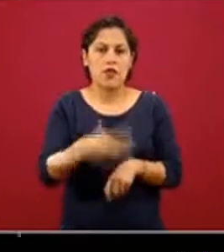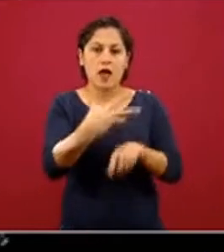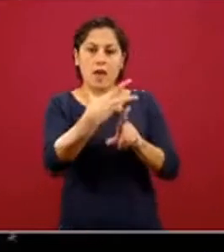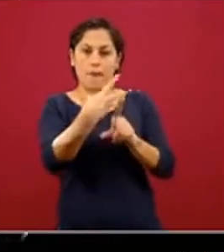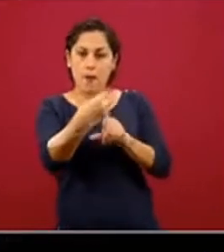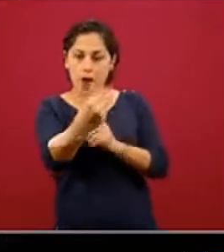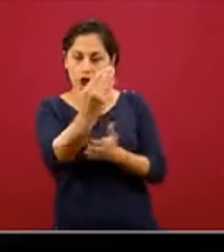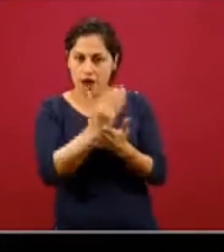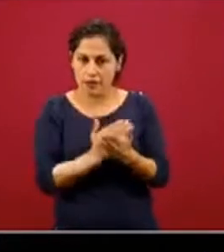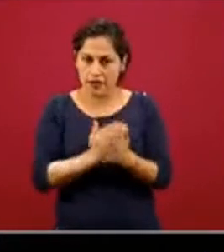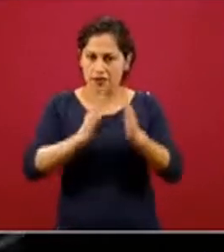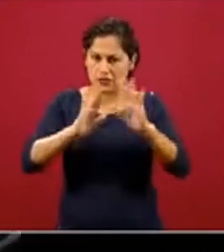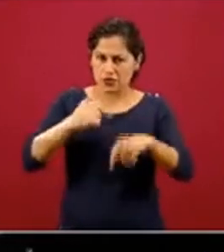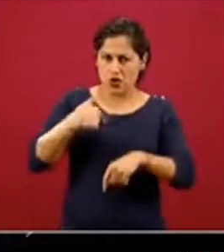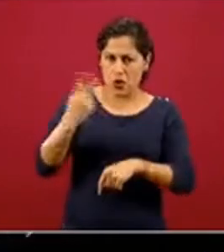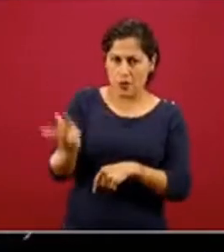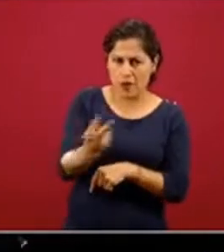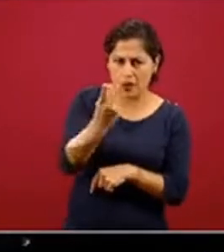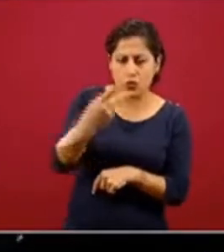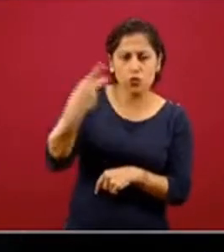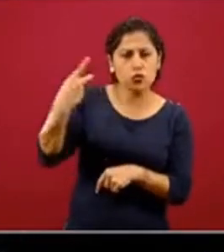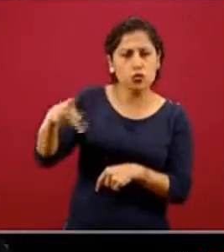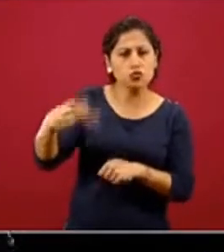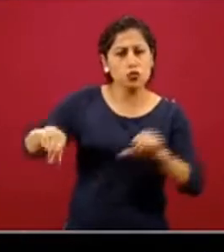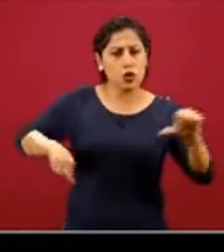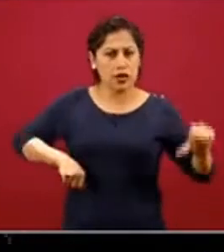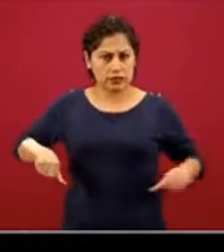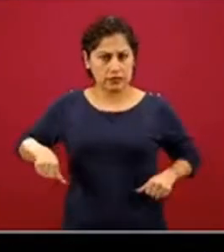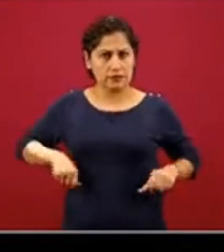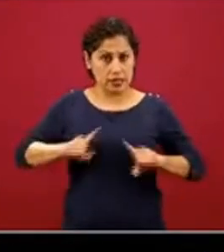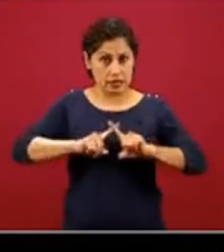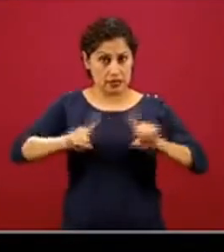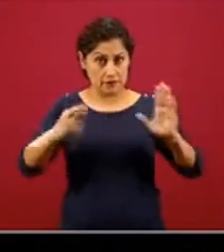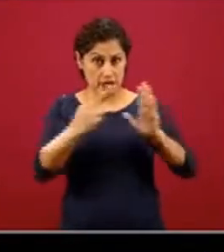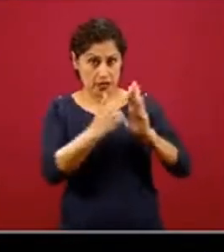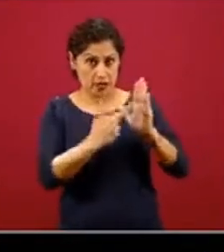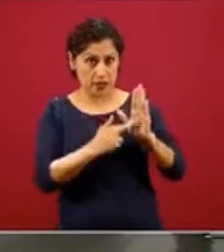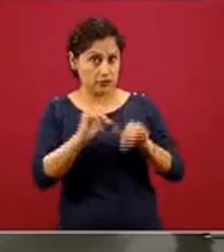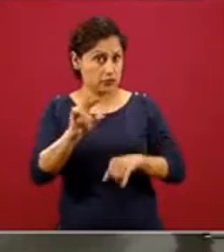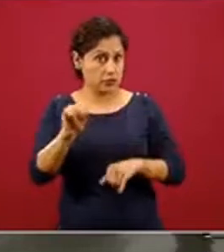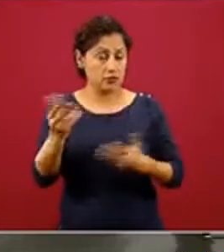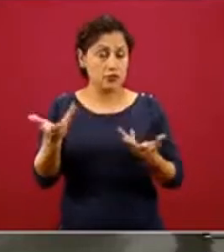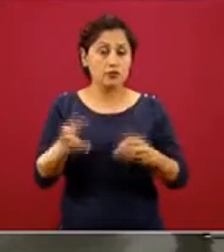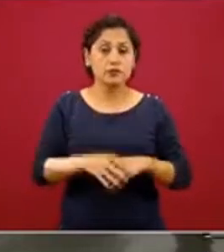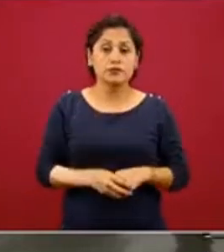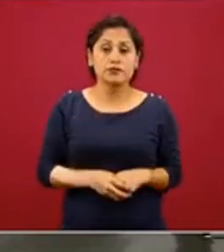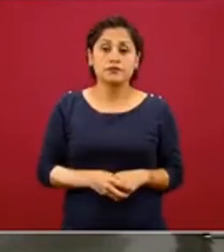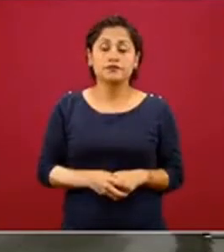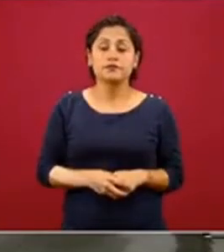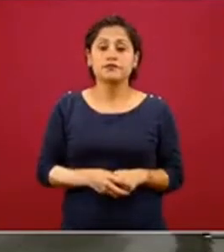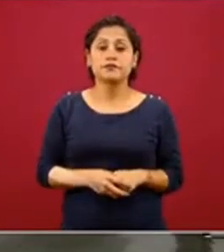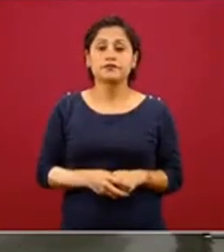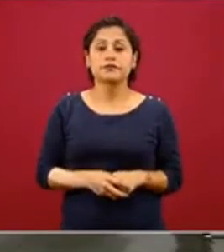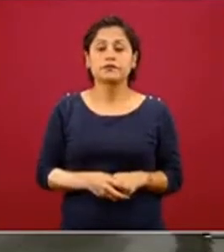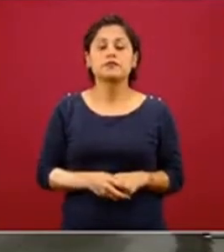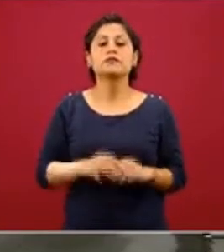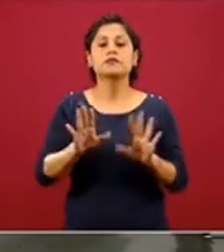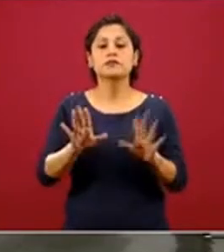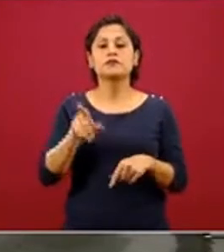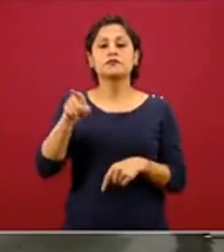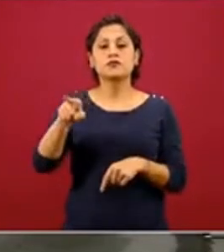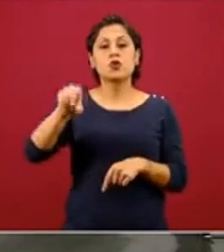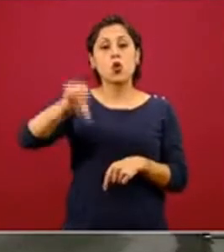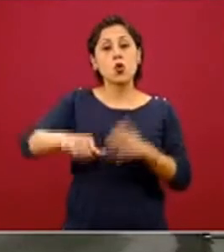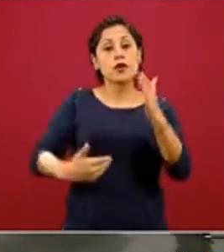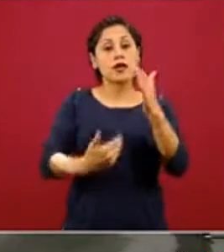llegar a tener un trato diferente, si se puede decir esa palabra? Gracias. Muchas gracias. Respecto a lo que presentó esta